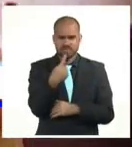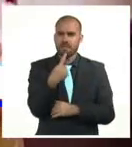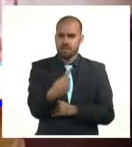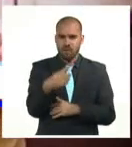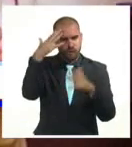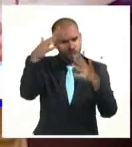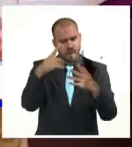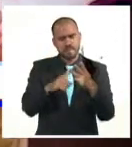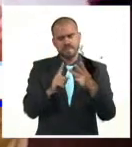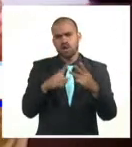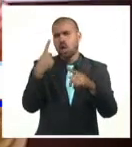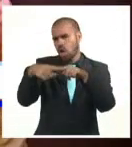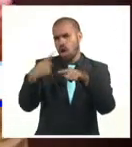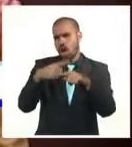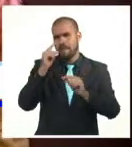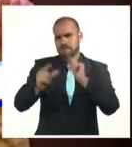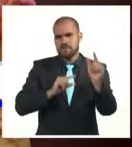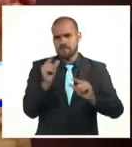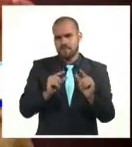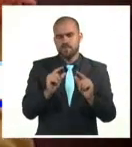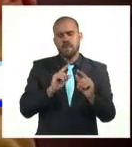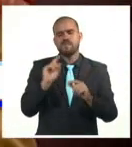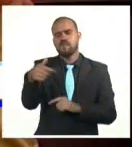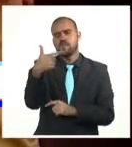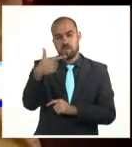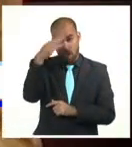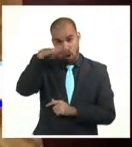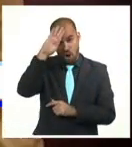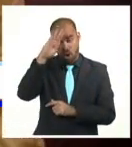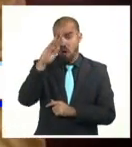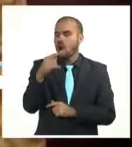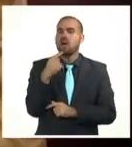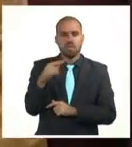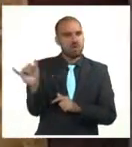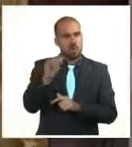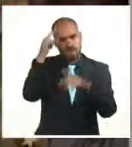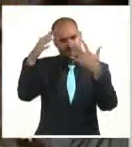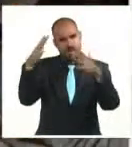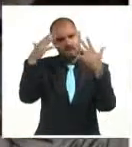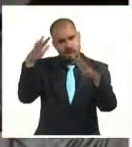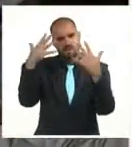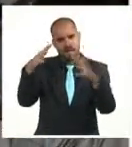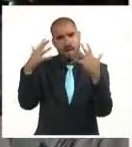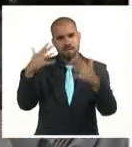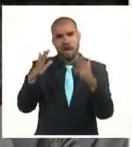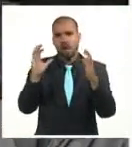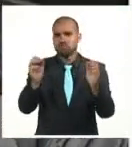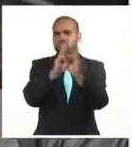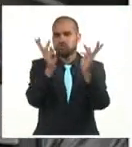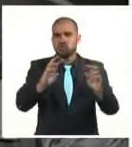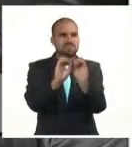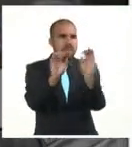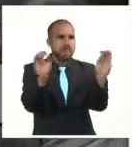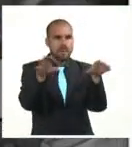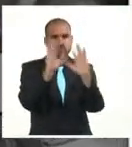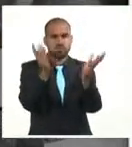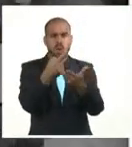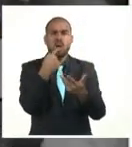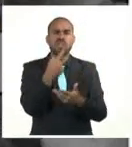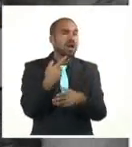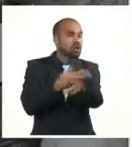de organización del partido y del vicepresidente de la república trascendieron en la mencionada red social destacan la experiencia